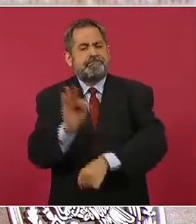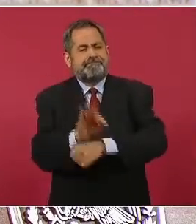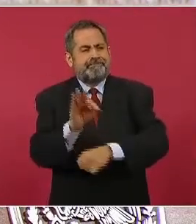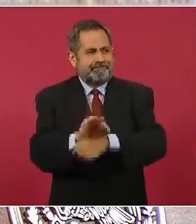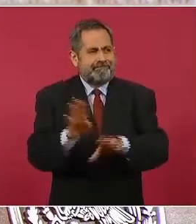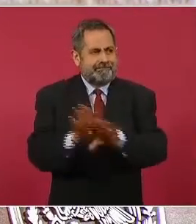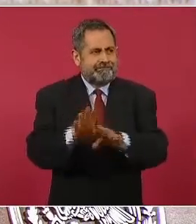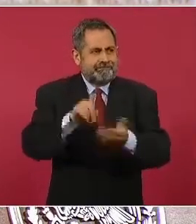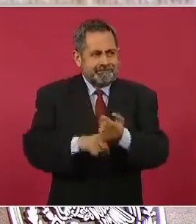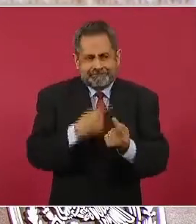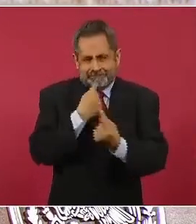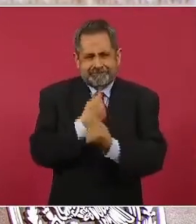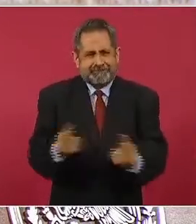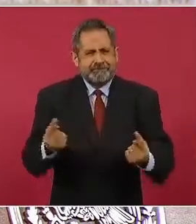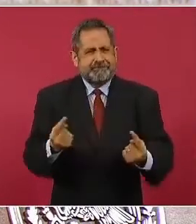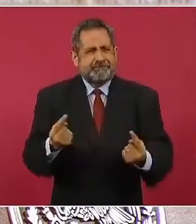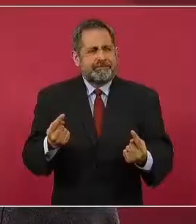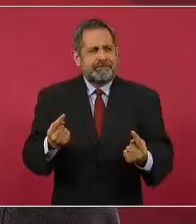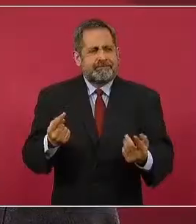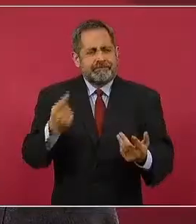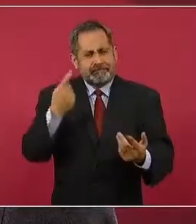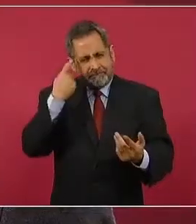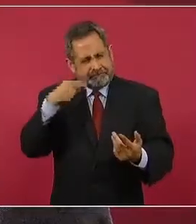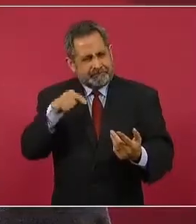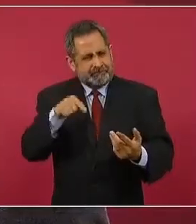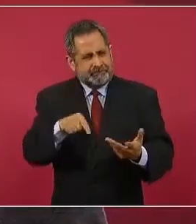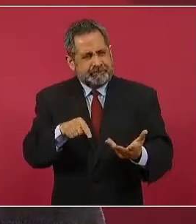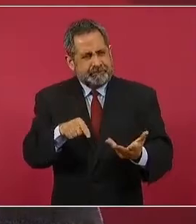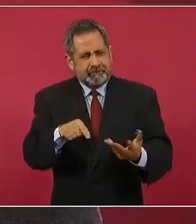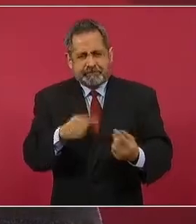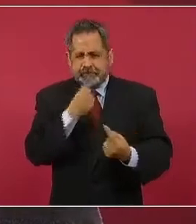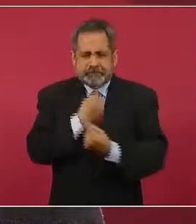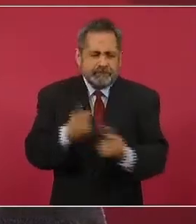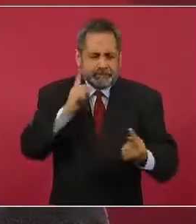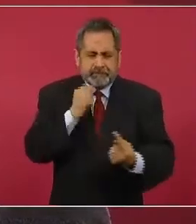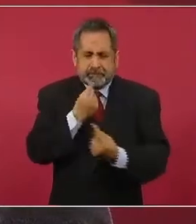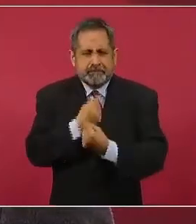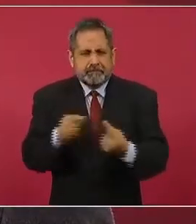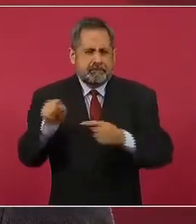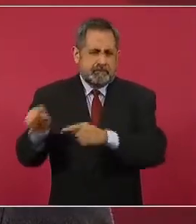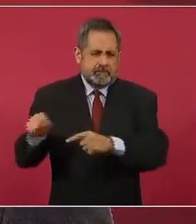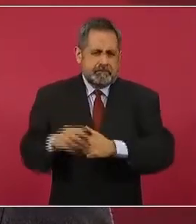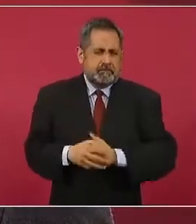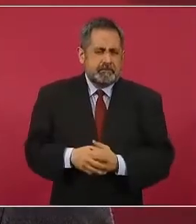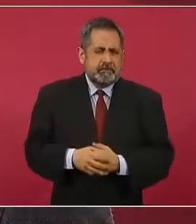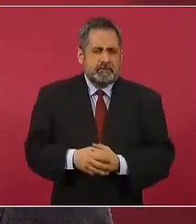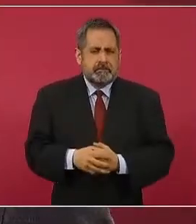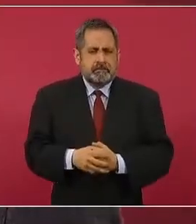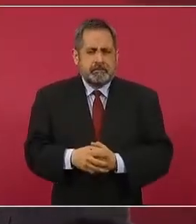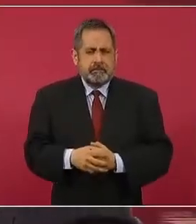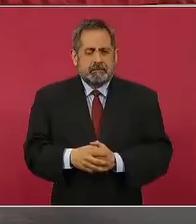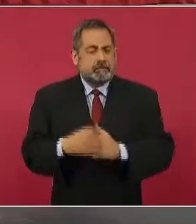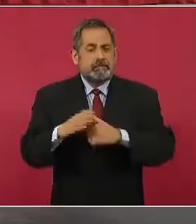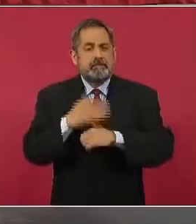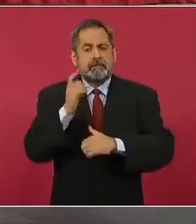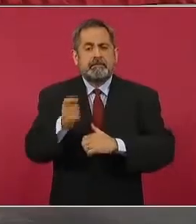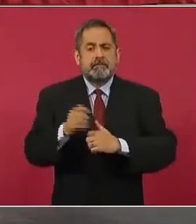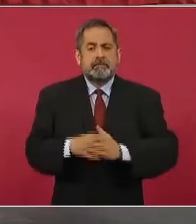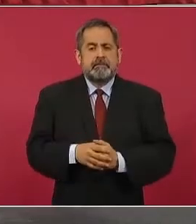a Claudio X González, quien forma parte del CIPINA. Entonces, ¿qué va a pasar? Uno busca al CIPINA y nos dice que no